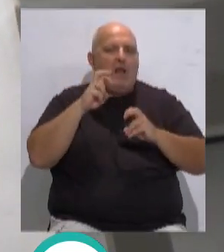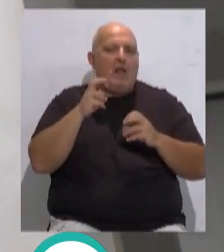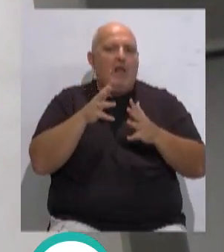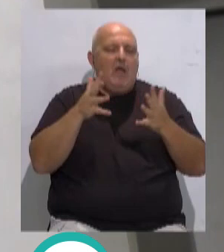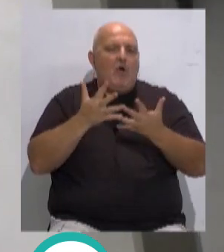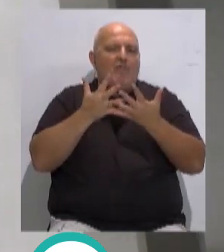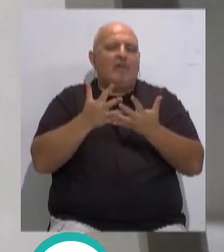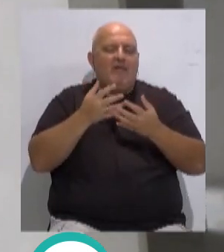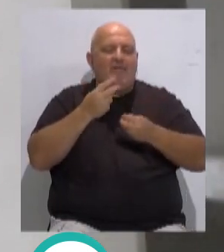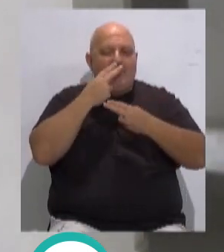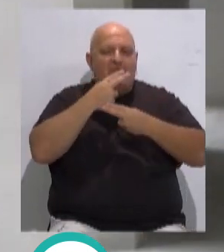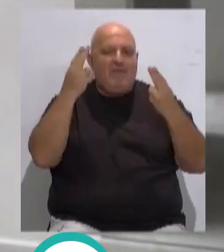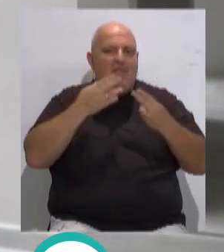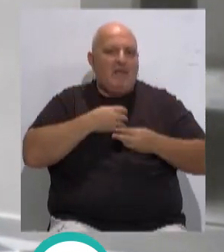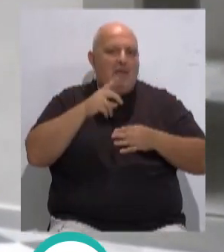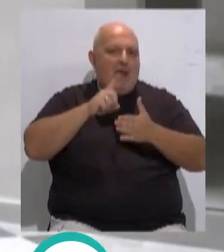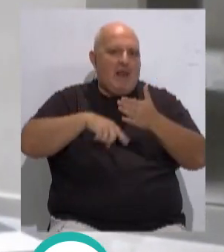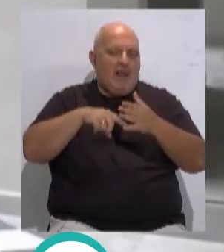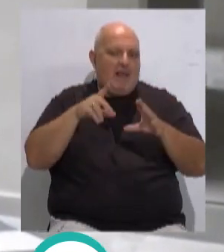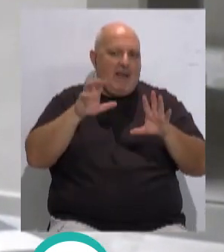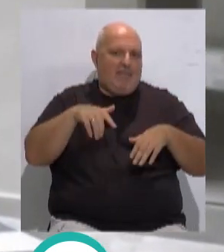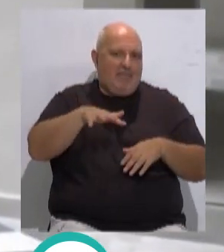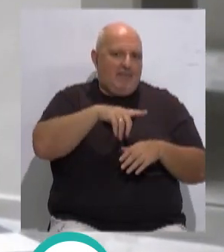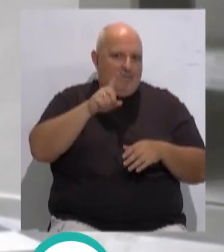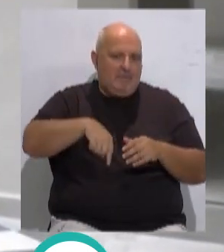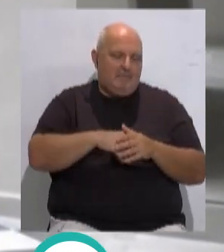la oferta de vivienda pública para el alquiler en la ciudad.